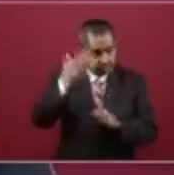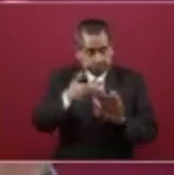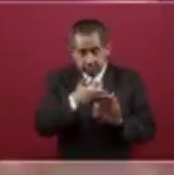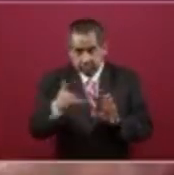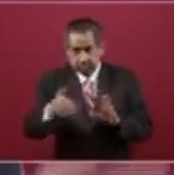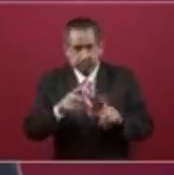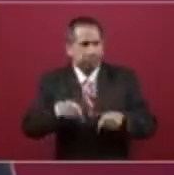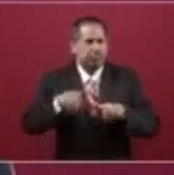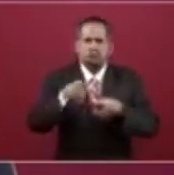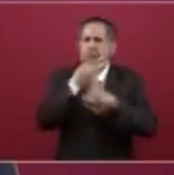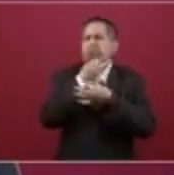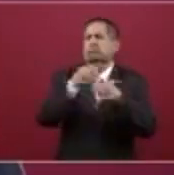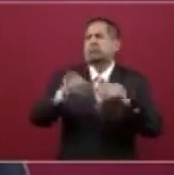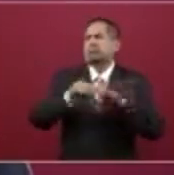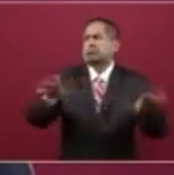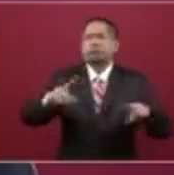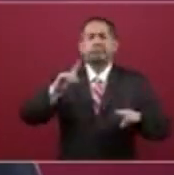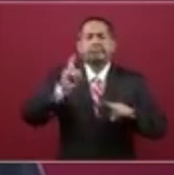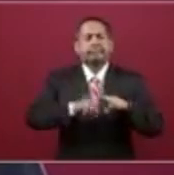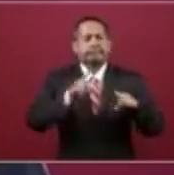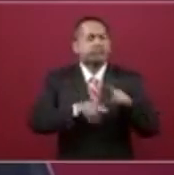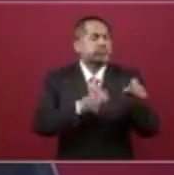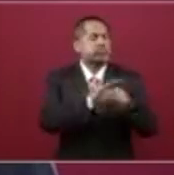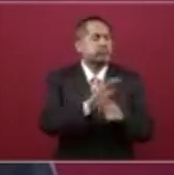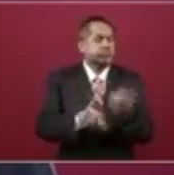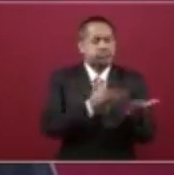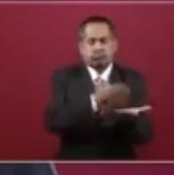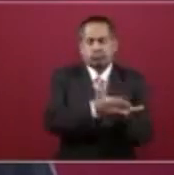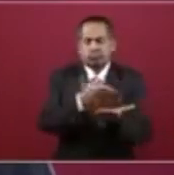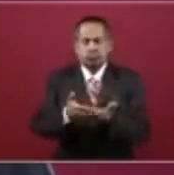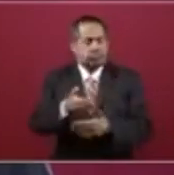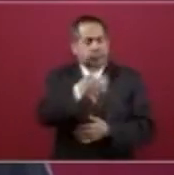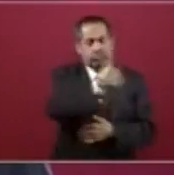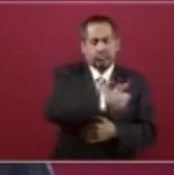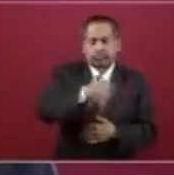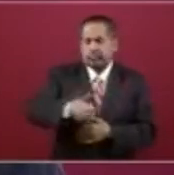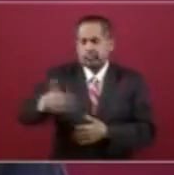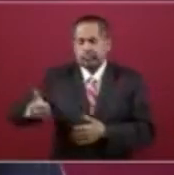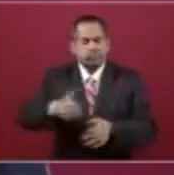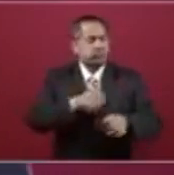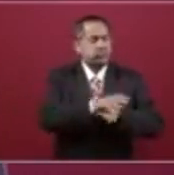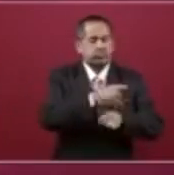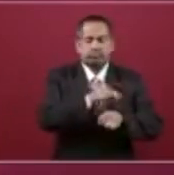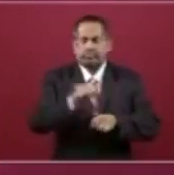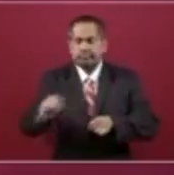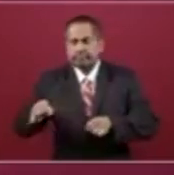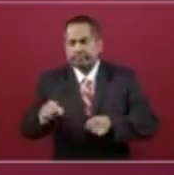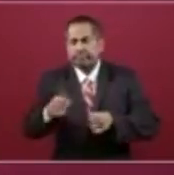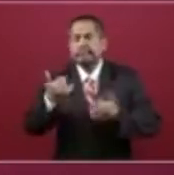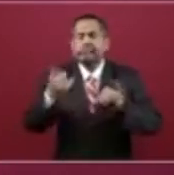se da a conocer cuáles fueron las posturas de cada una de las empresas, y